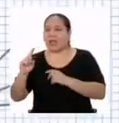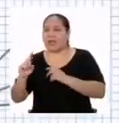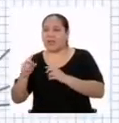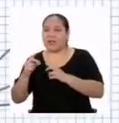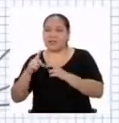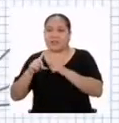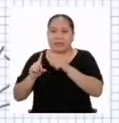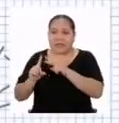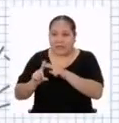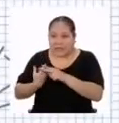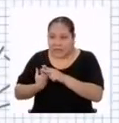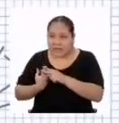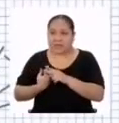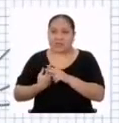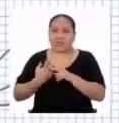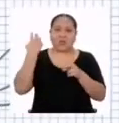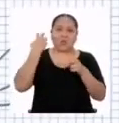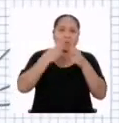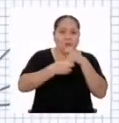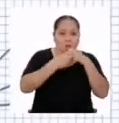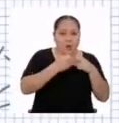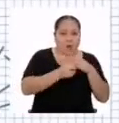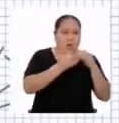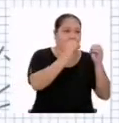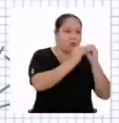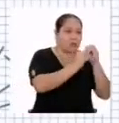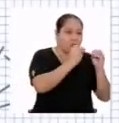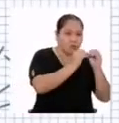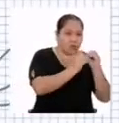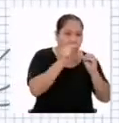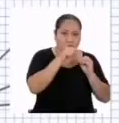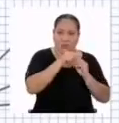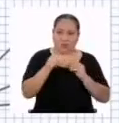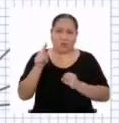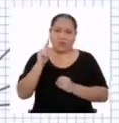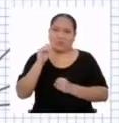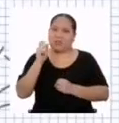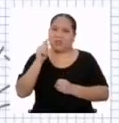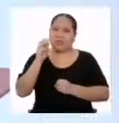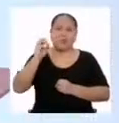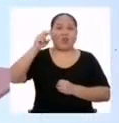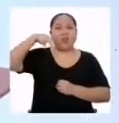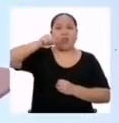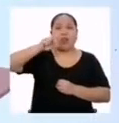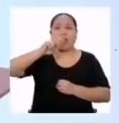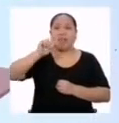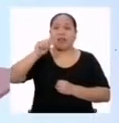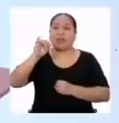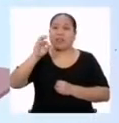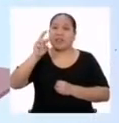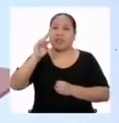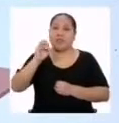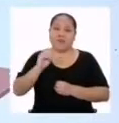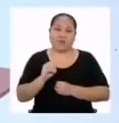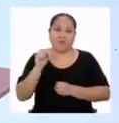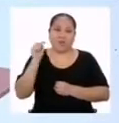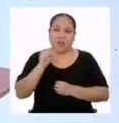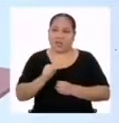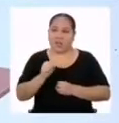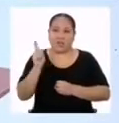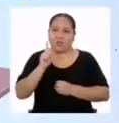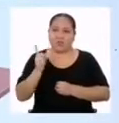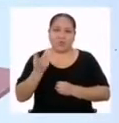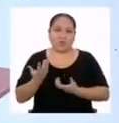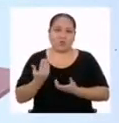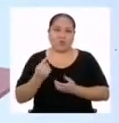desenlace, por lo que no es un texto narrativo. Si bien incluye historias o anécdotas, están ahí para ejemplificar, no como